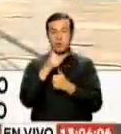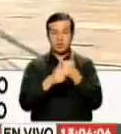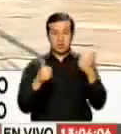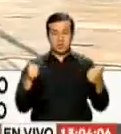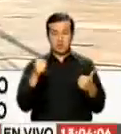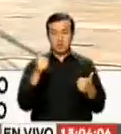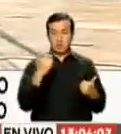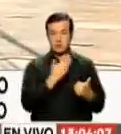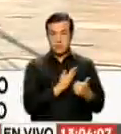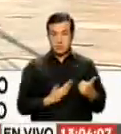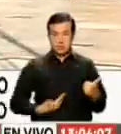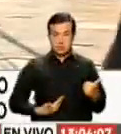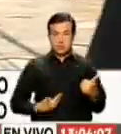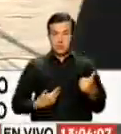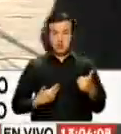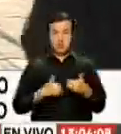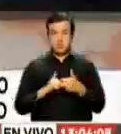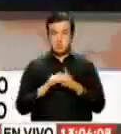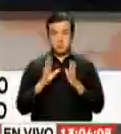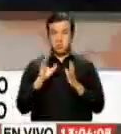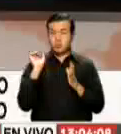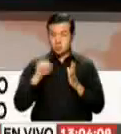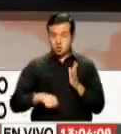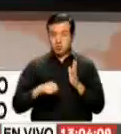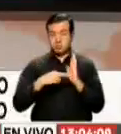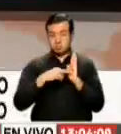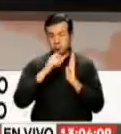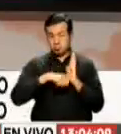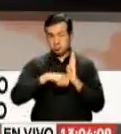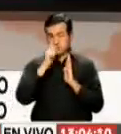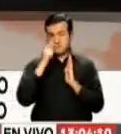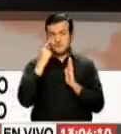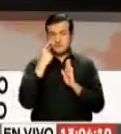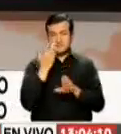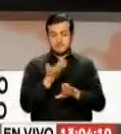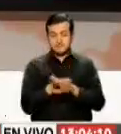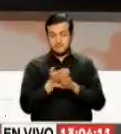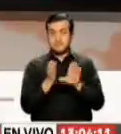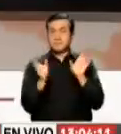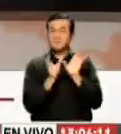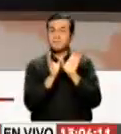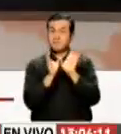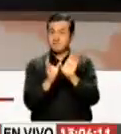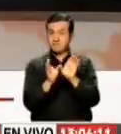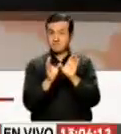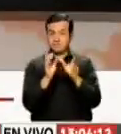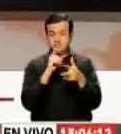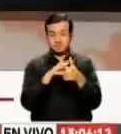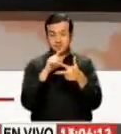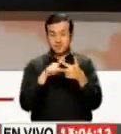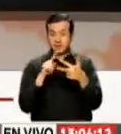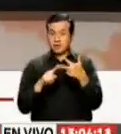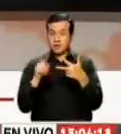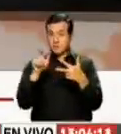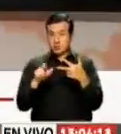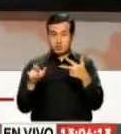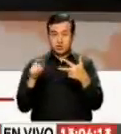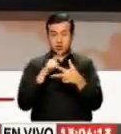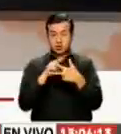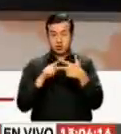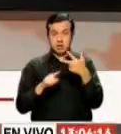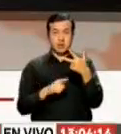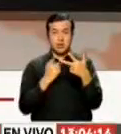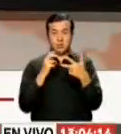tiene impedimento para ejercer este cargo público. Estos son los certificados de que ninguno de los tres nombres de la terna